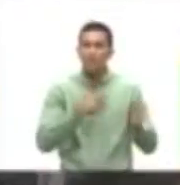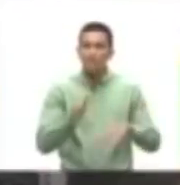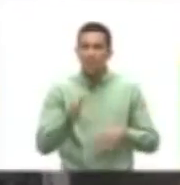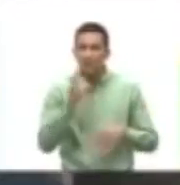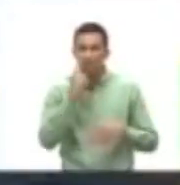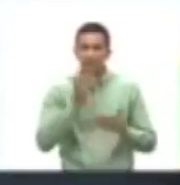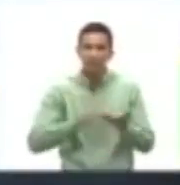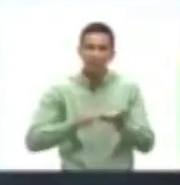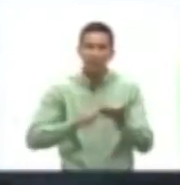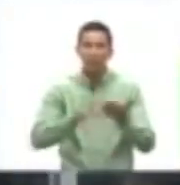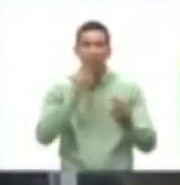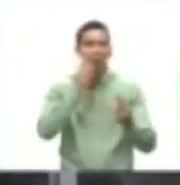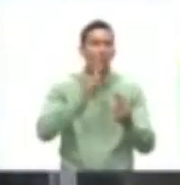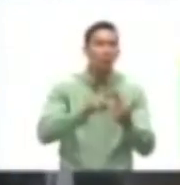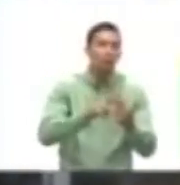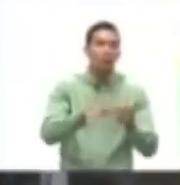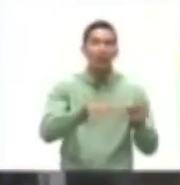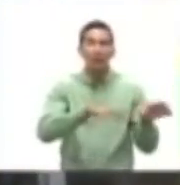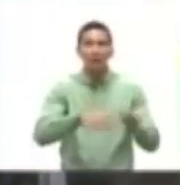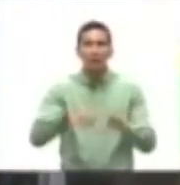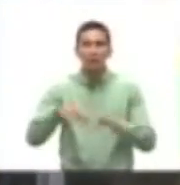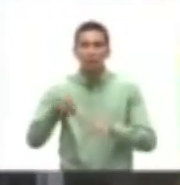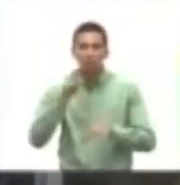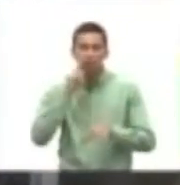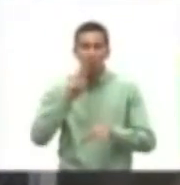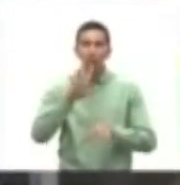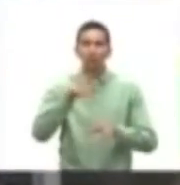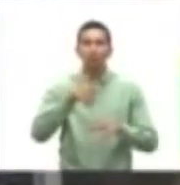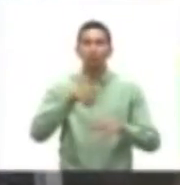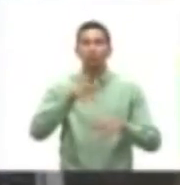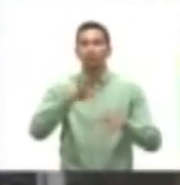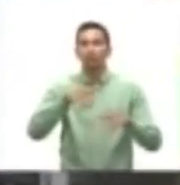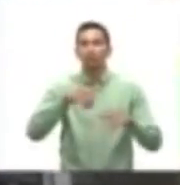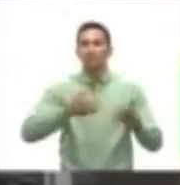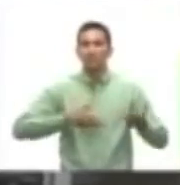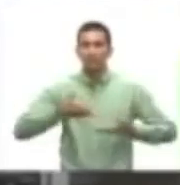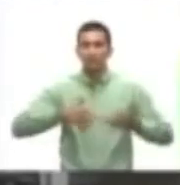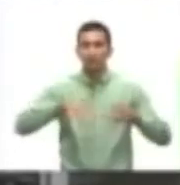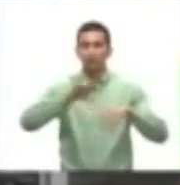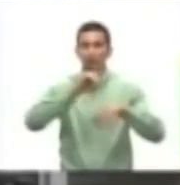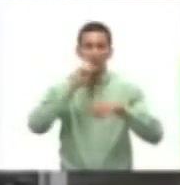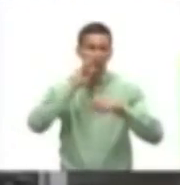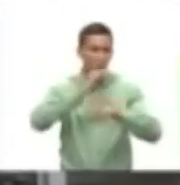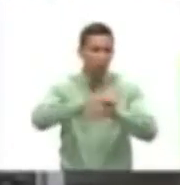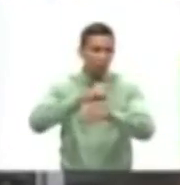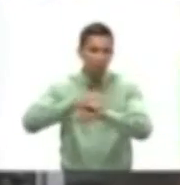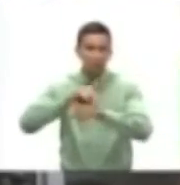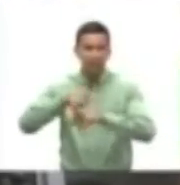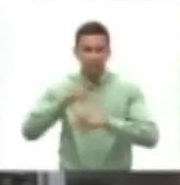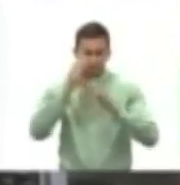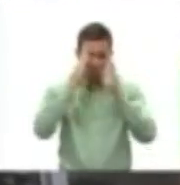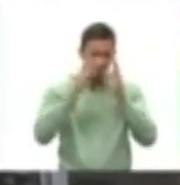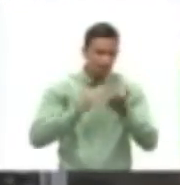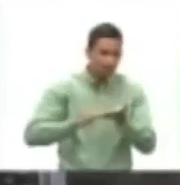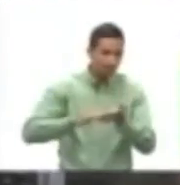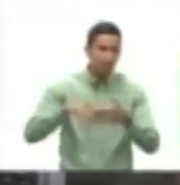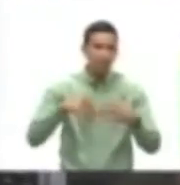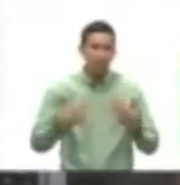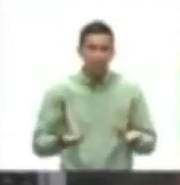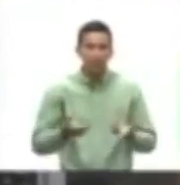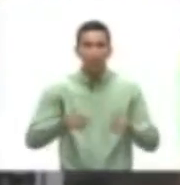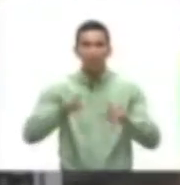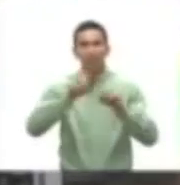conocer también cuáles son las acciones que viene adelantando la Superintendencia de Servicios Públicos. Queremos conocer todo el tema de cómo se va